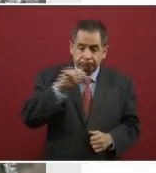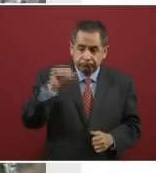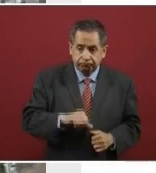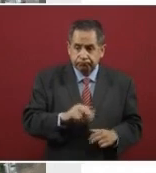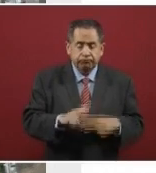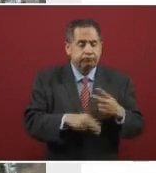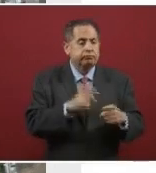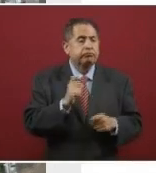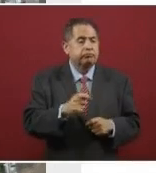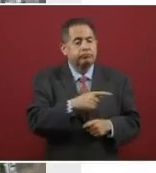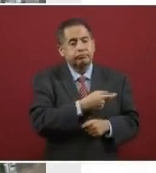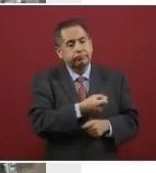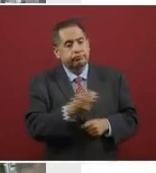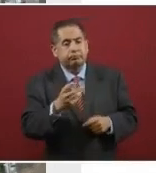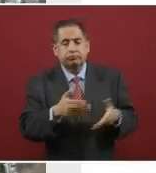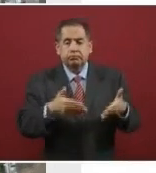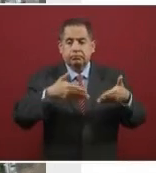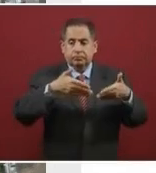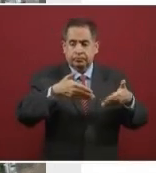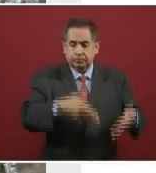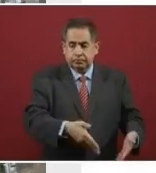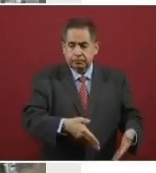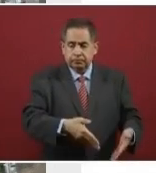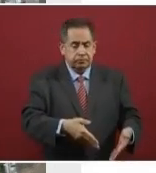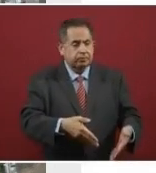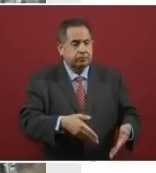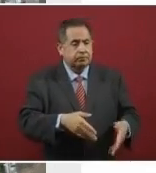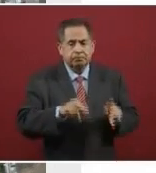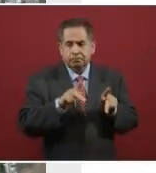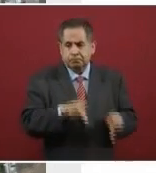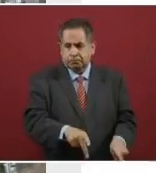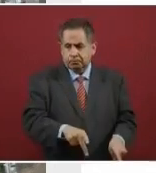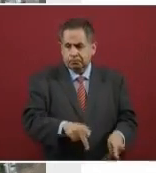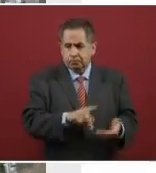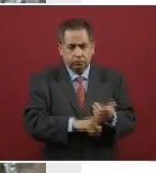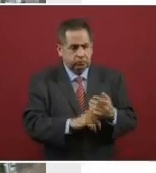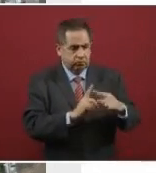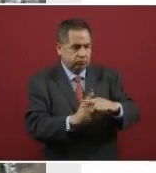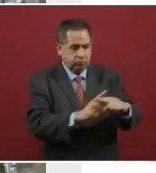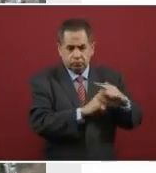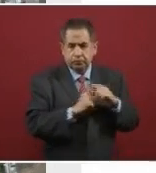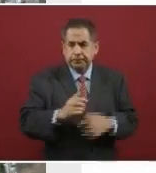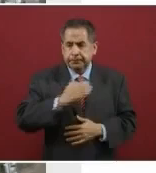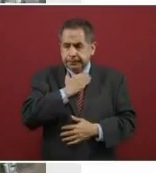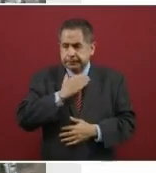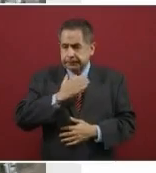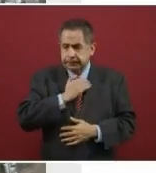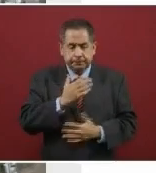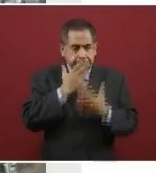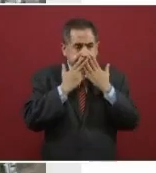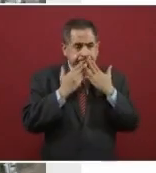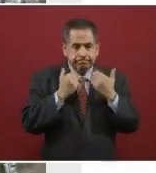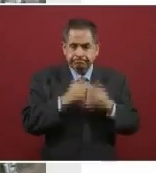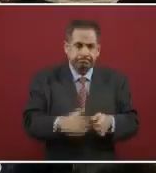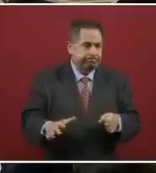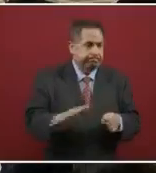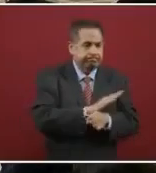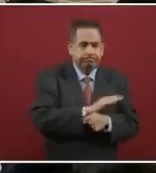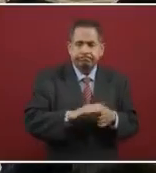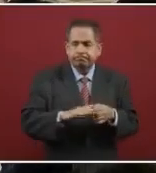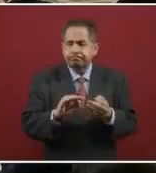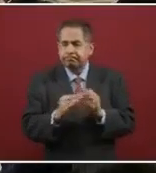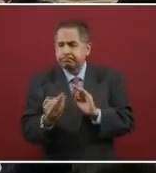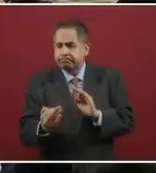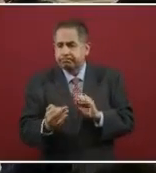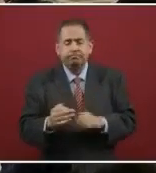los panteones, ya que con todas estas víctimas no había espacio en los panteones de Tlahuelilpan ni en Tlaxcuapan, así